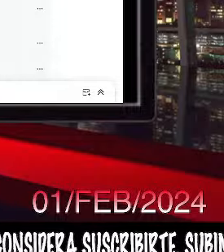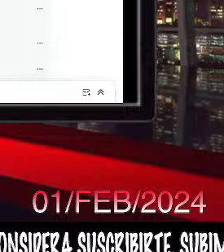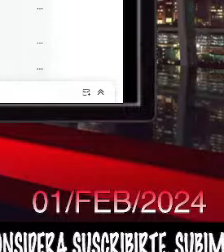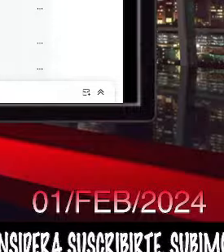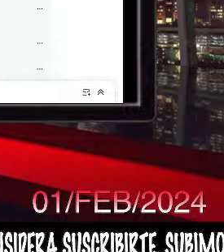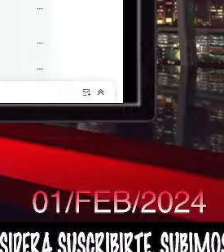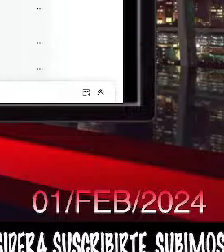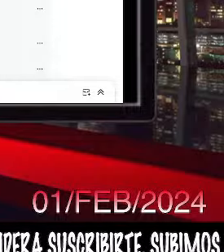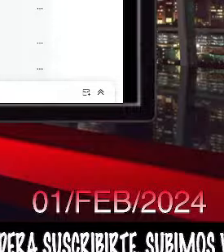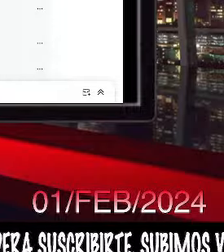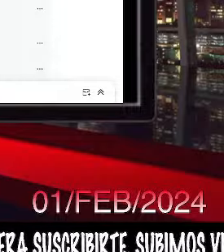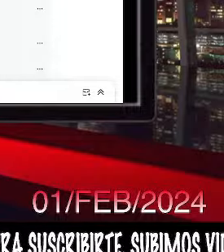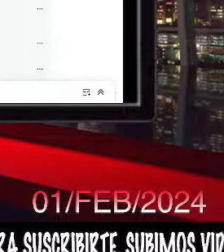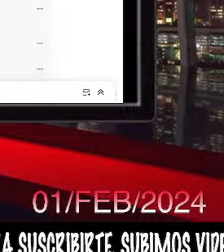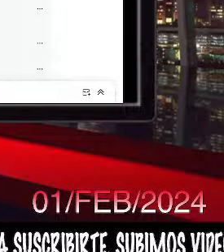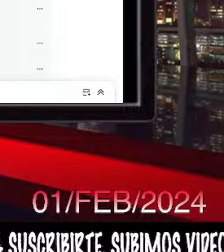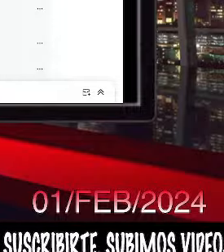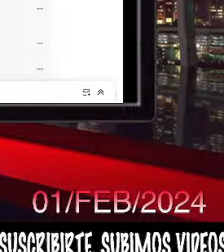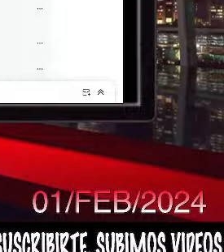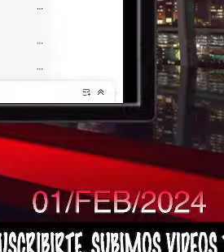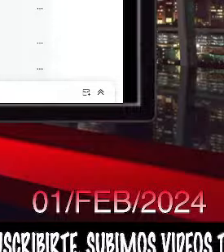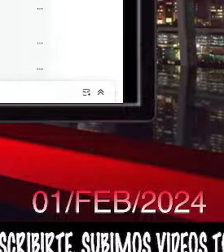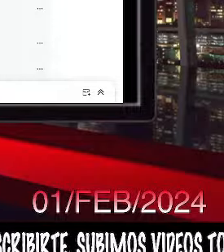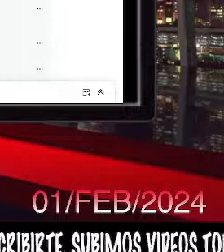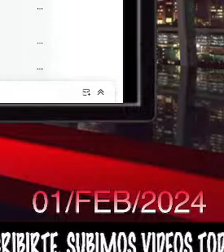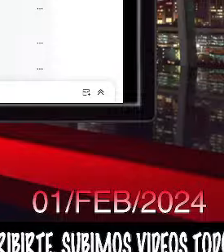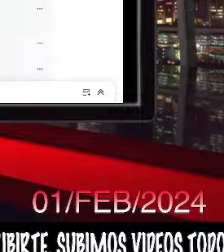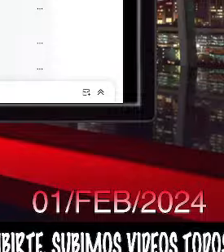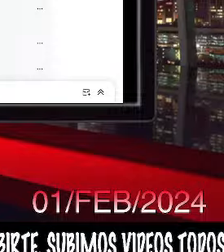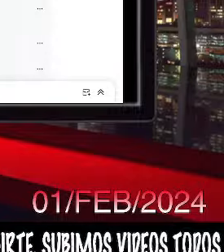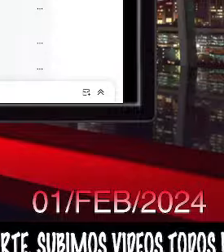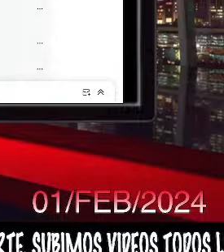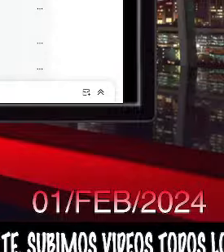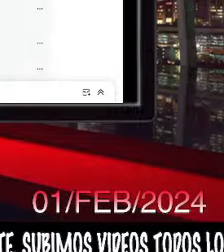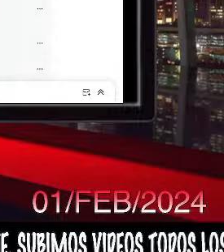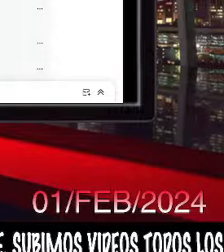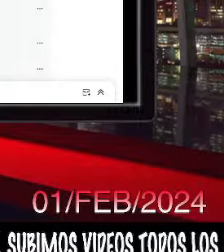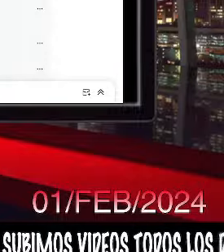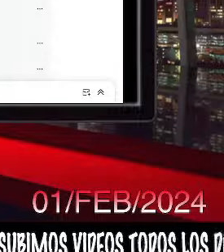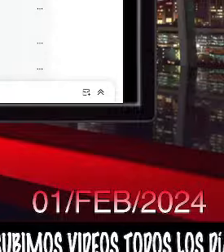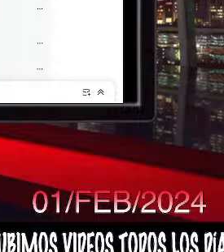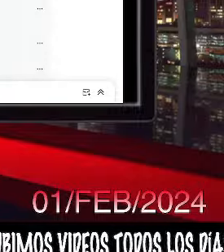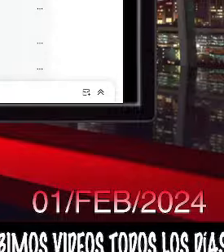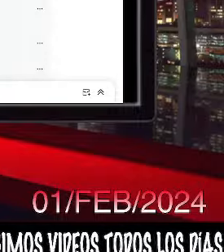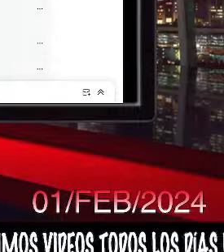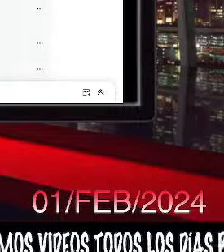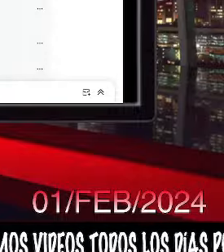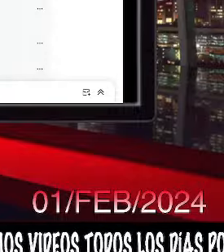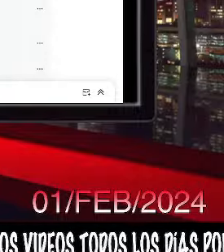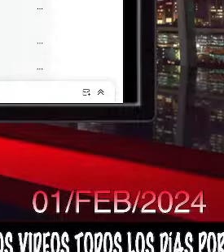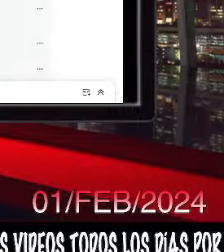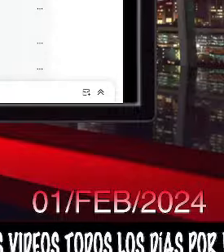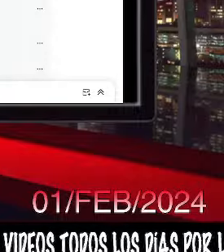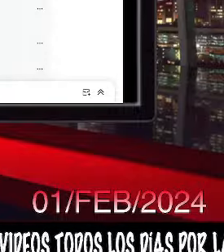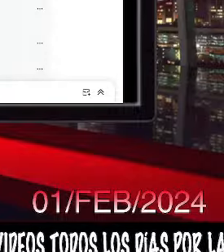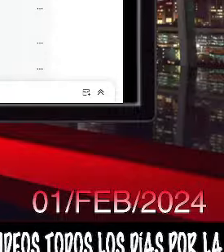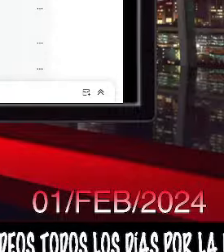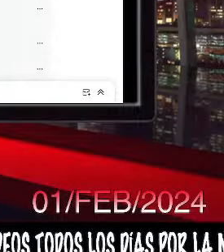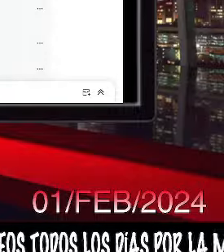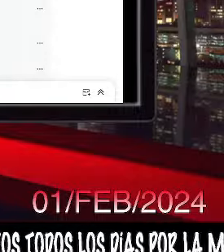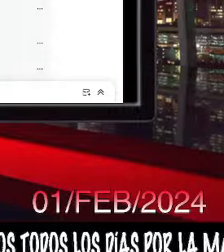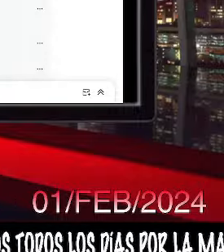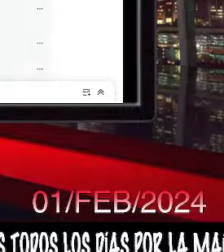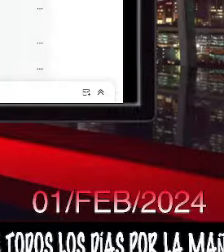diputado Fernández Noroña en el INE, también Eurípides Flores y Mario Yergo defendiendo a la doctora Claudia Sheinbaum,